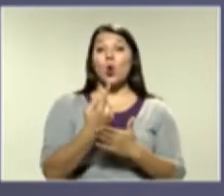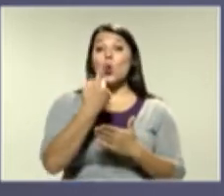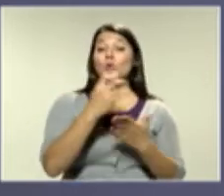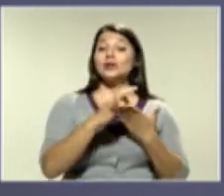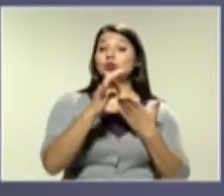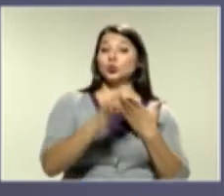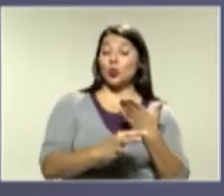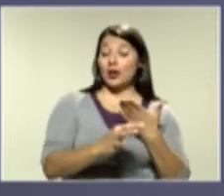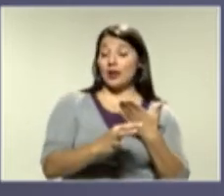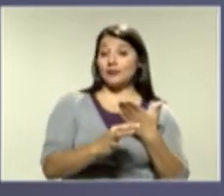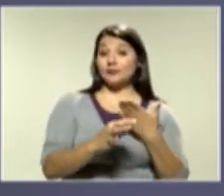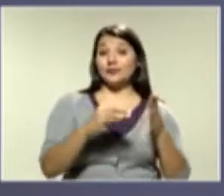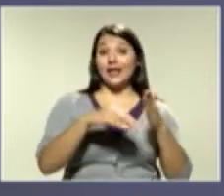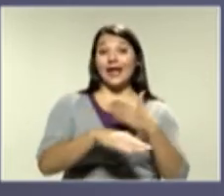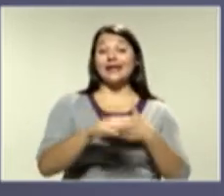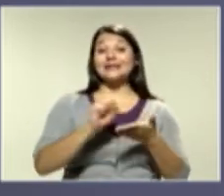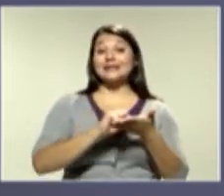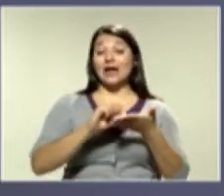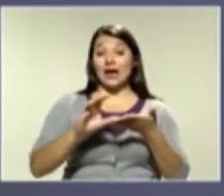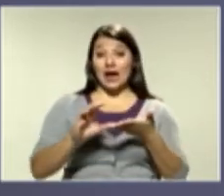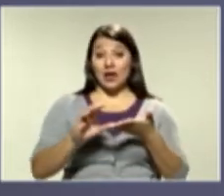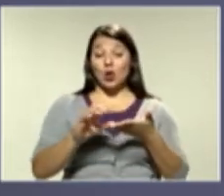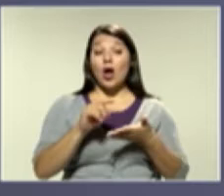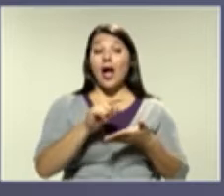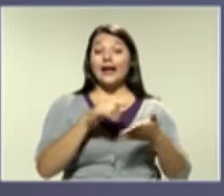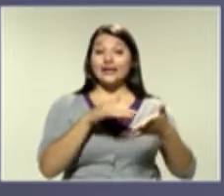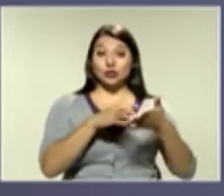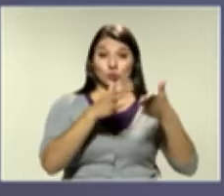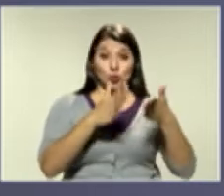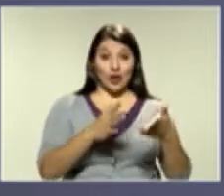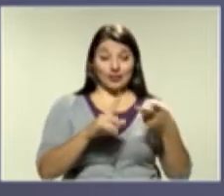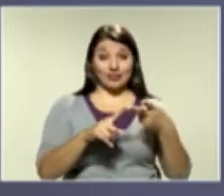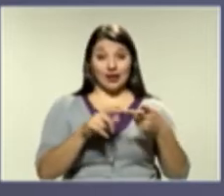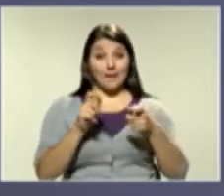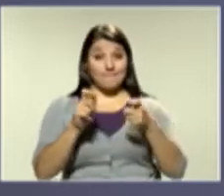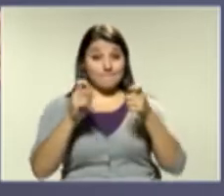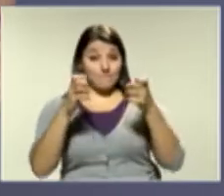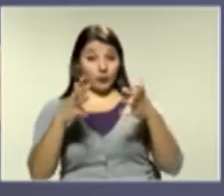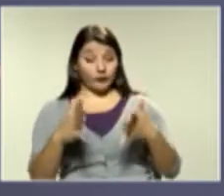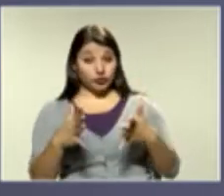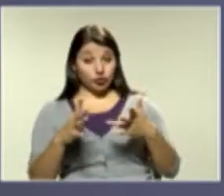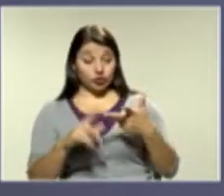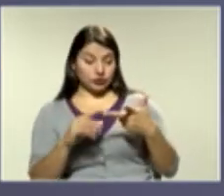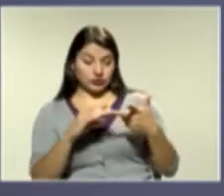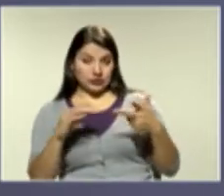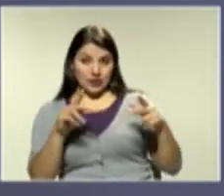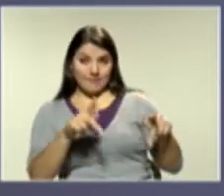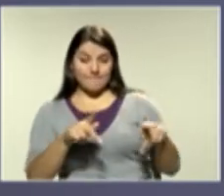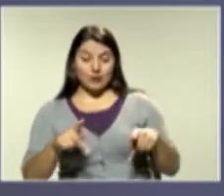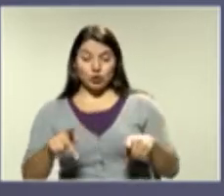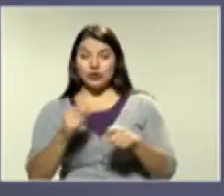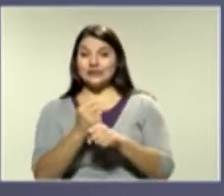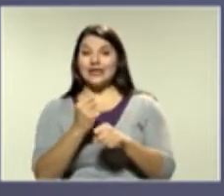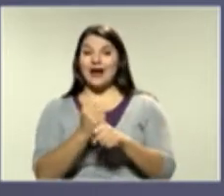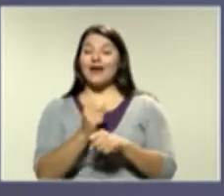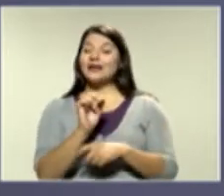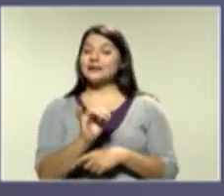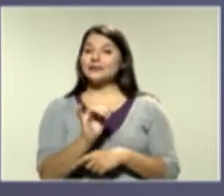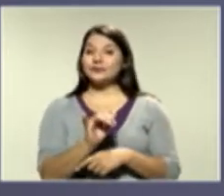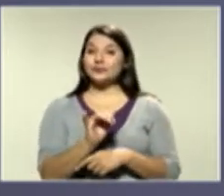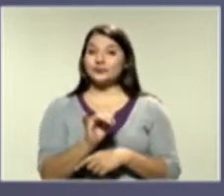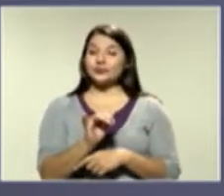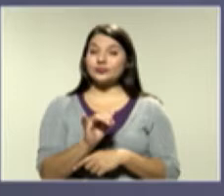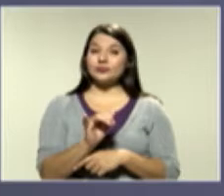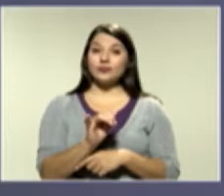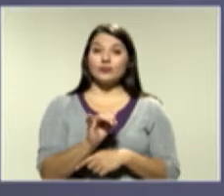escuela en San Carlos, cuyos estudiantes y profesores y la gente que trabajan a la